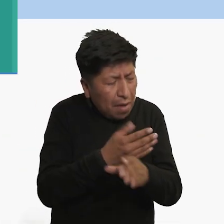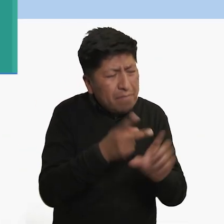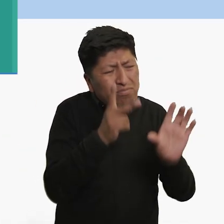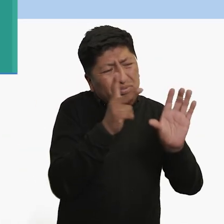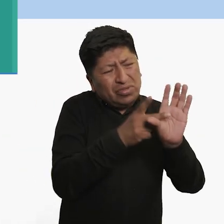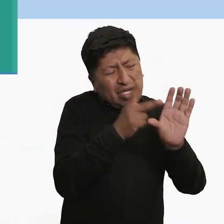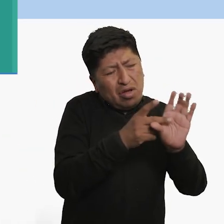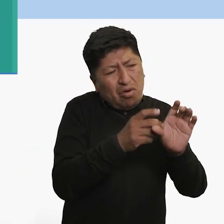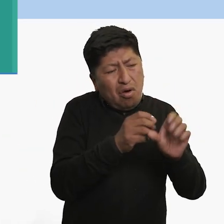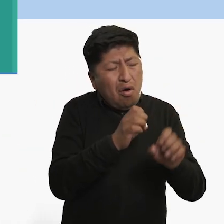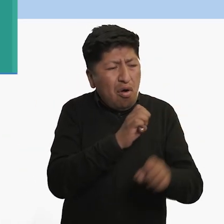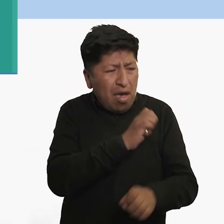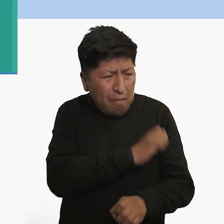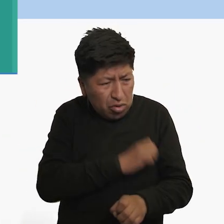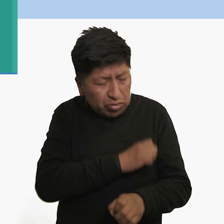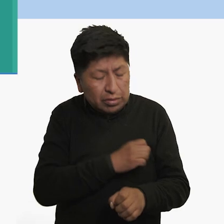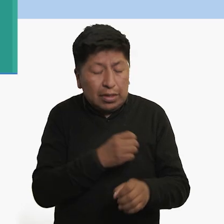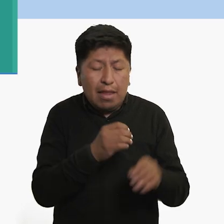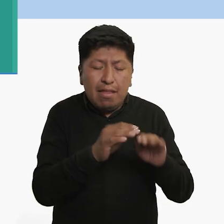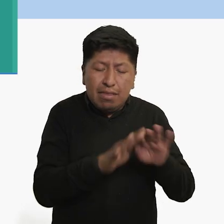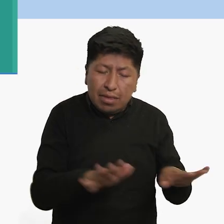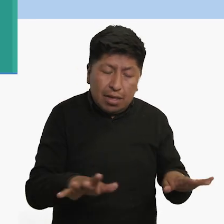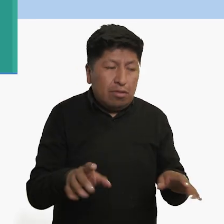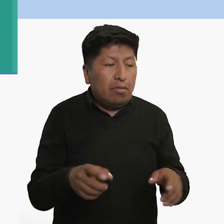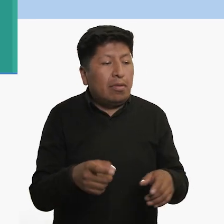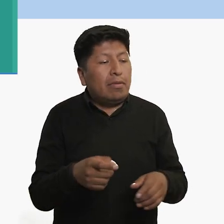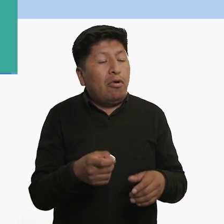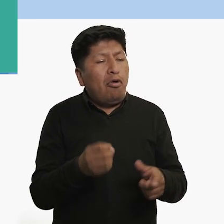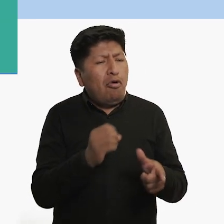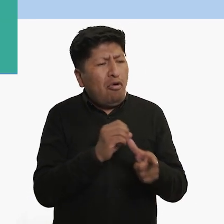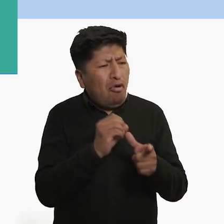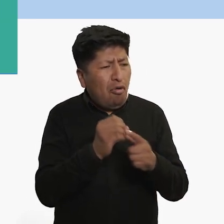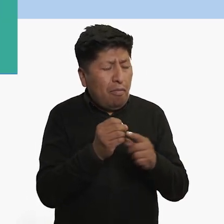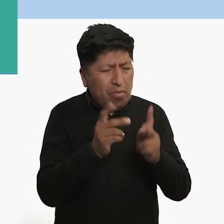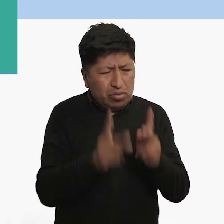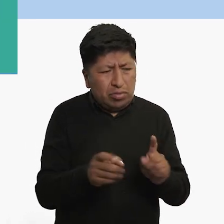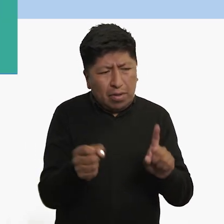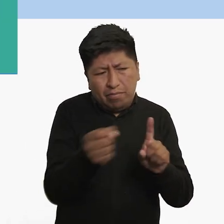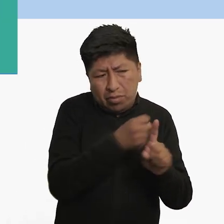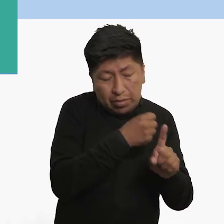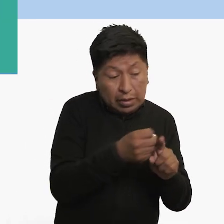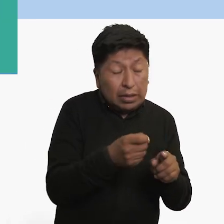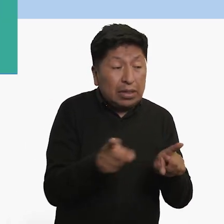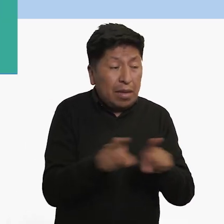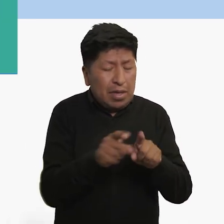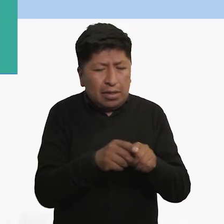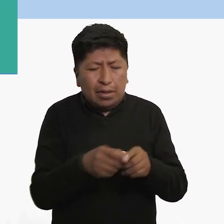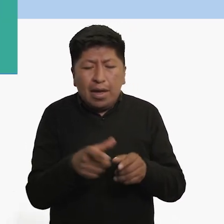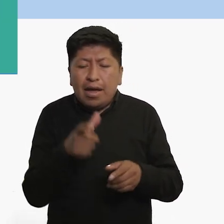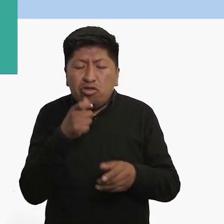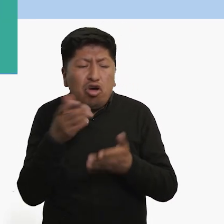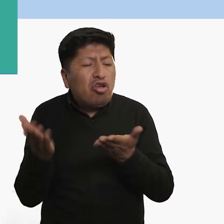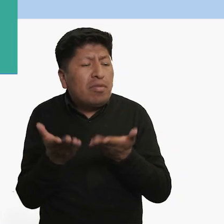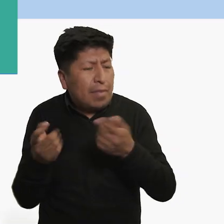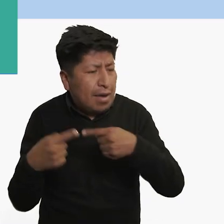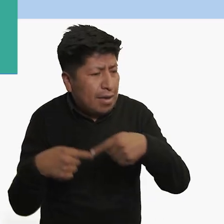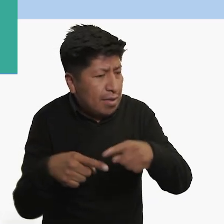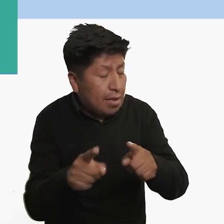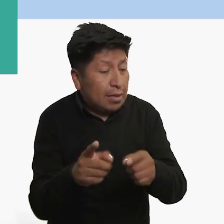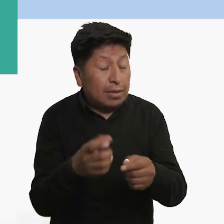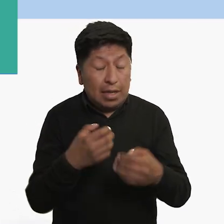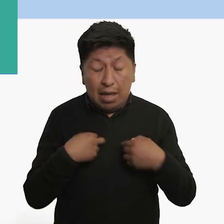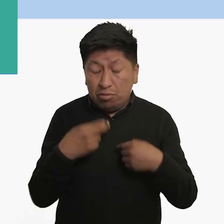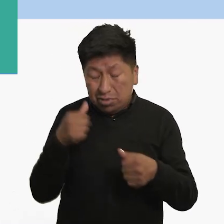recuperación psicoafectiva de la niña, niño y adolescente víctima. Tercera etapa. Derivación y seguimiento.